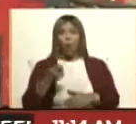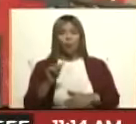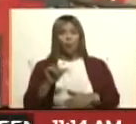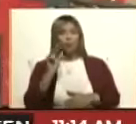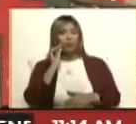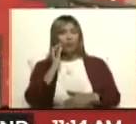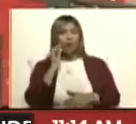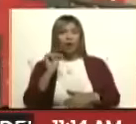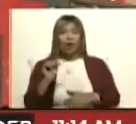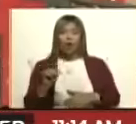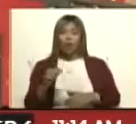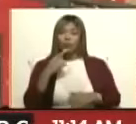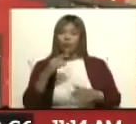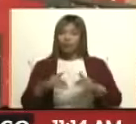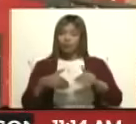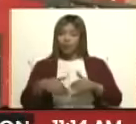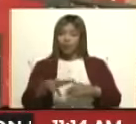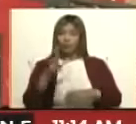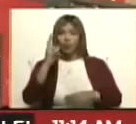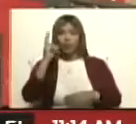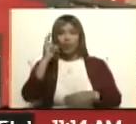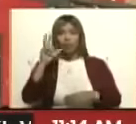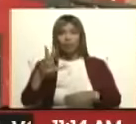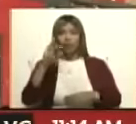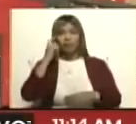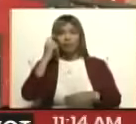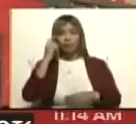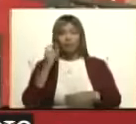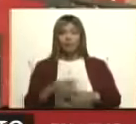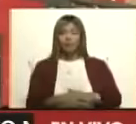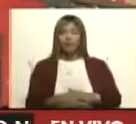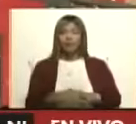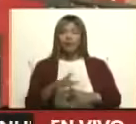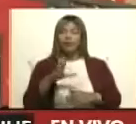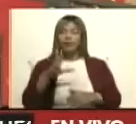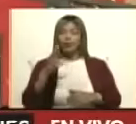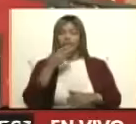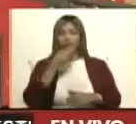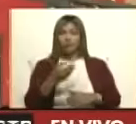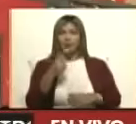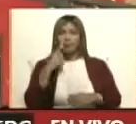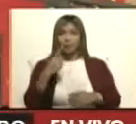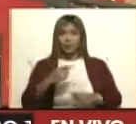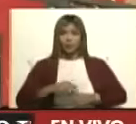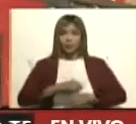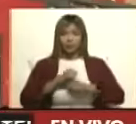que el día de la votación, el próximo 3 de diciembre, los